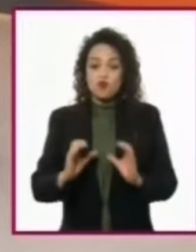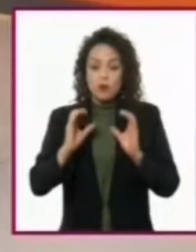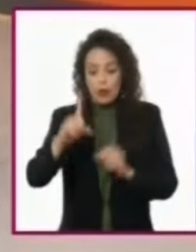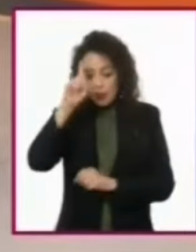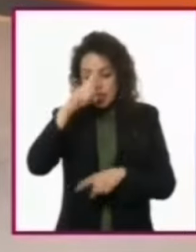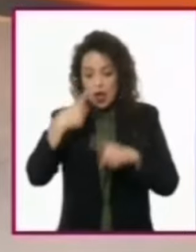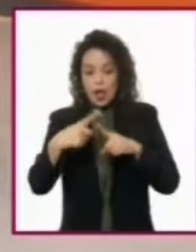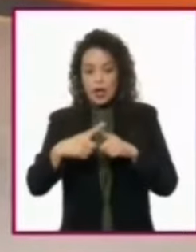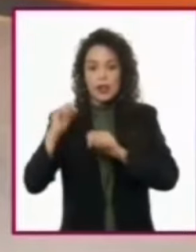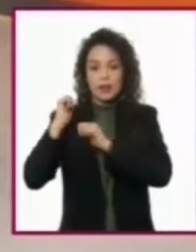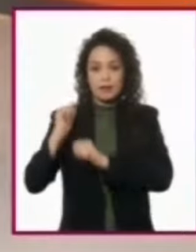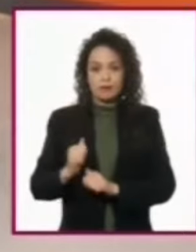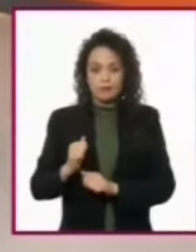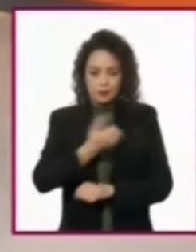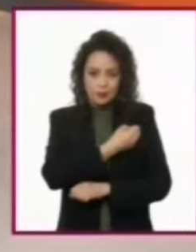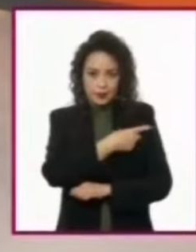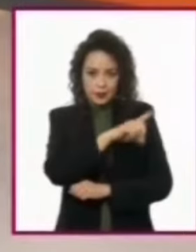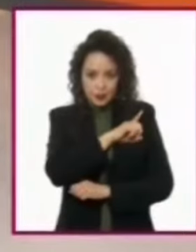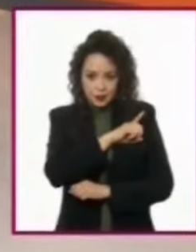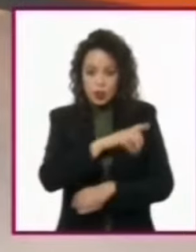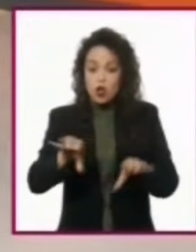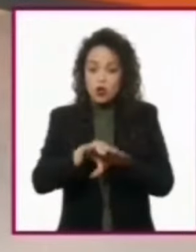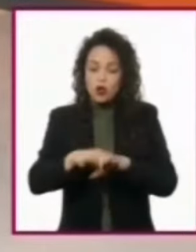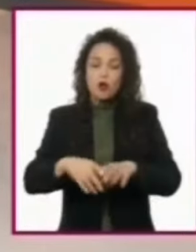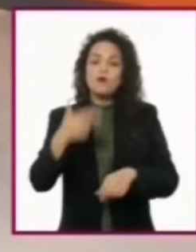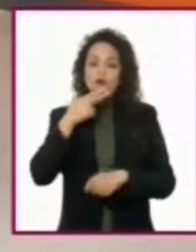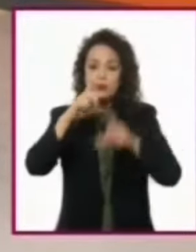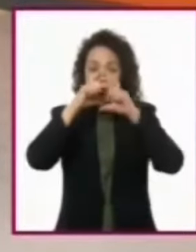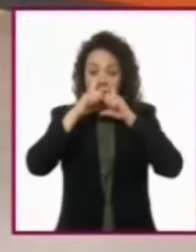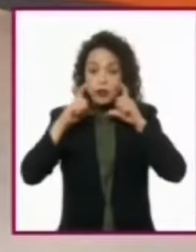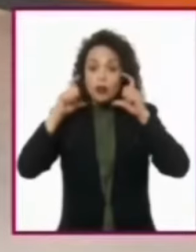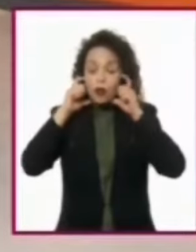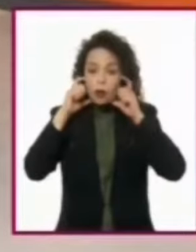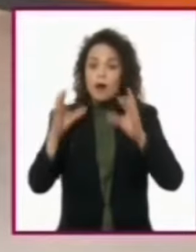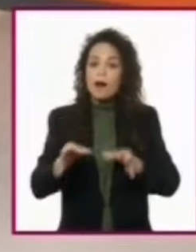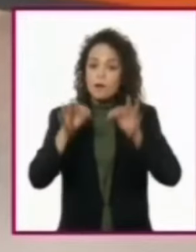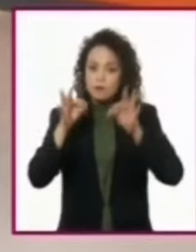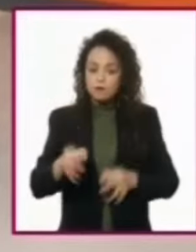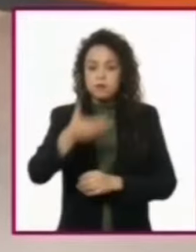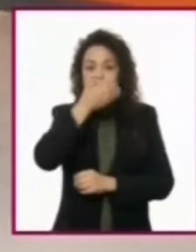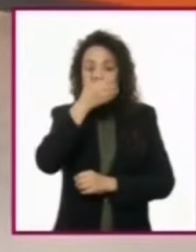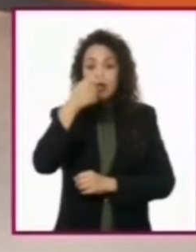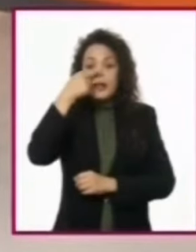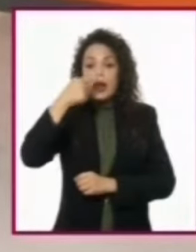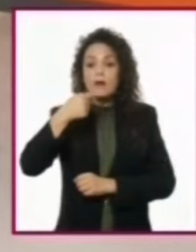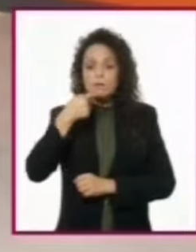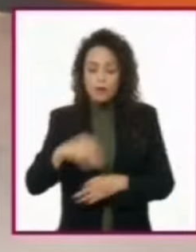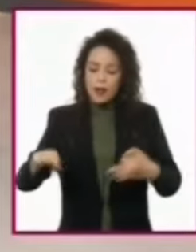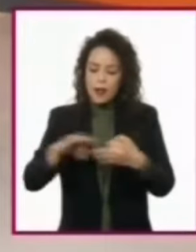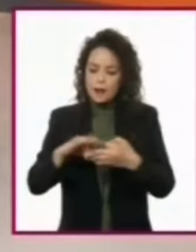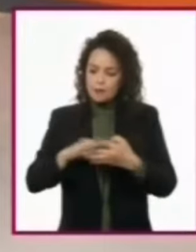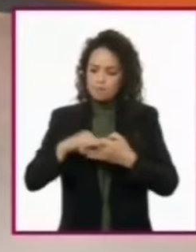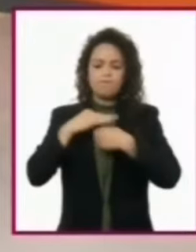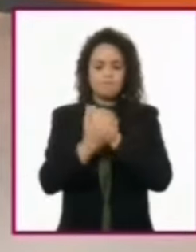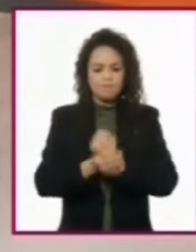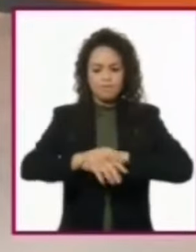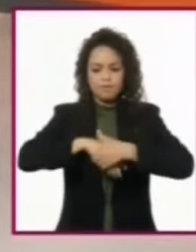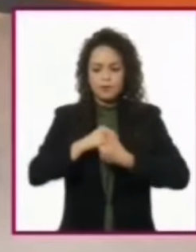utilizar correctamente el cubrebocas, cubriendo nariz y boca, lavarnos constantemente las manos o utilizar